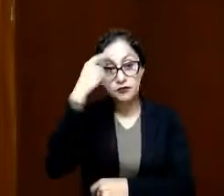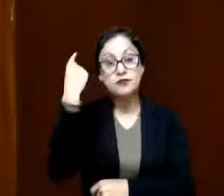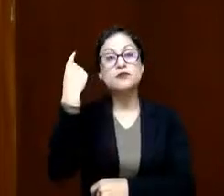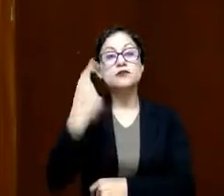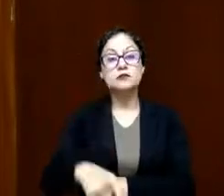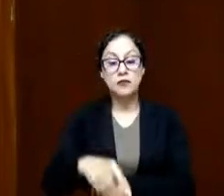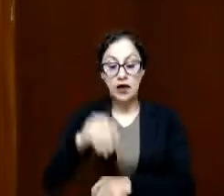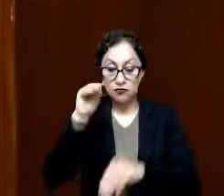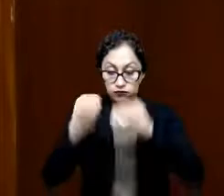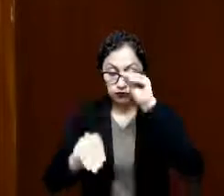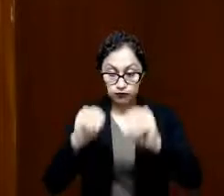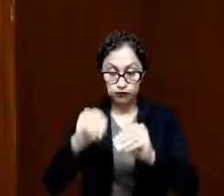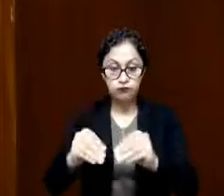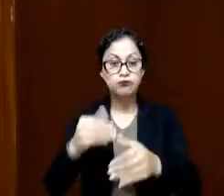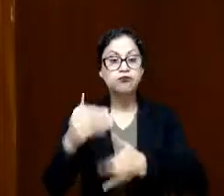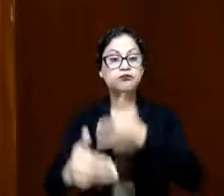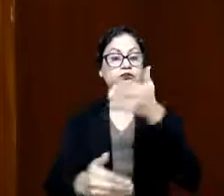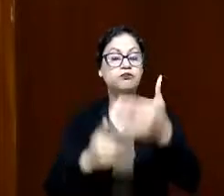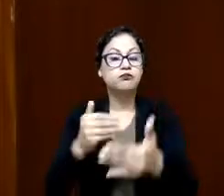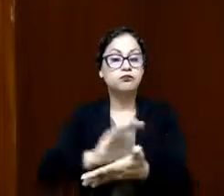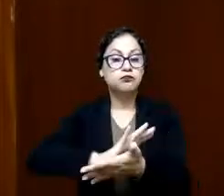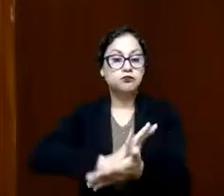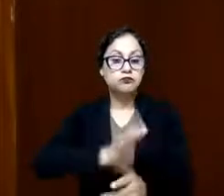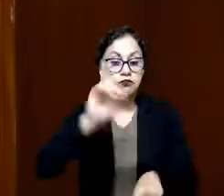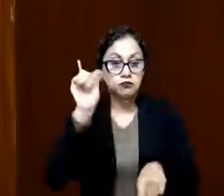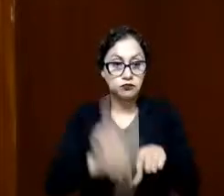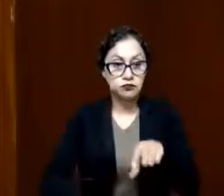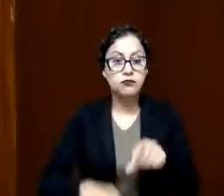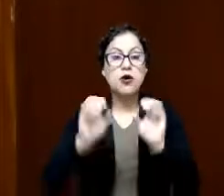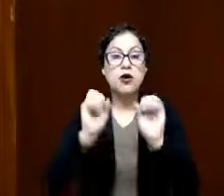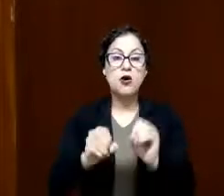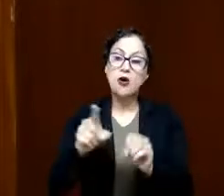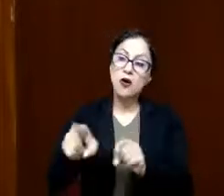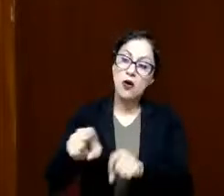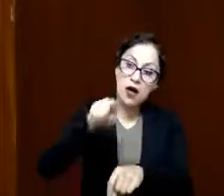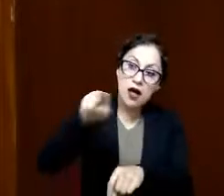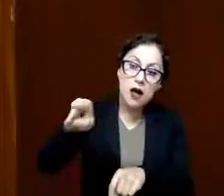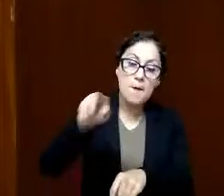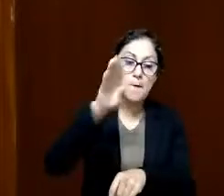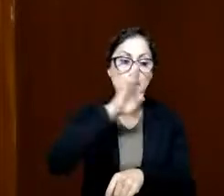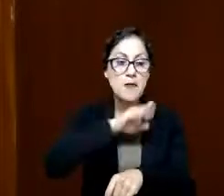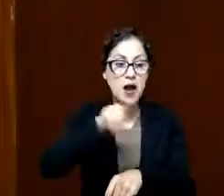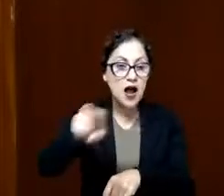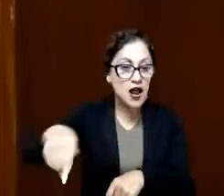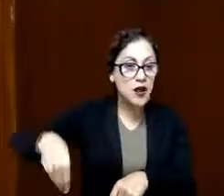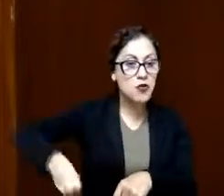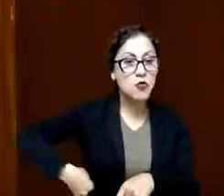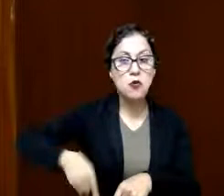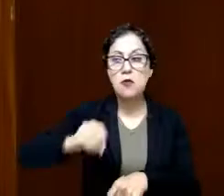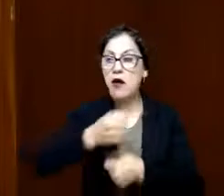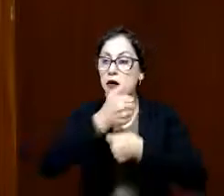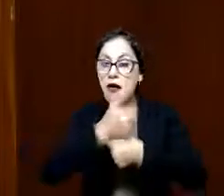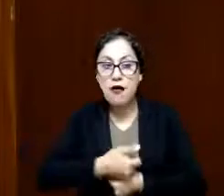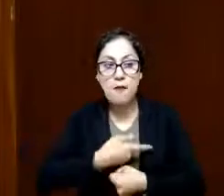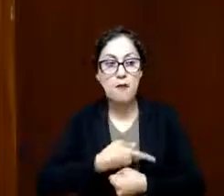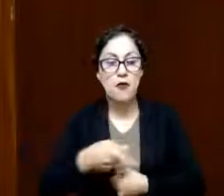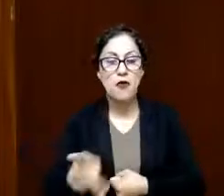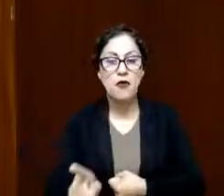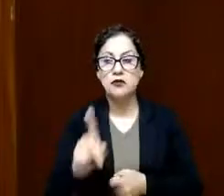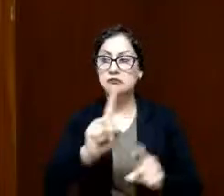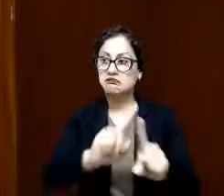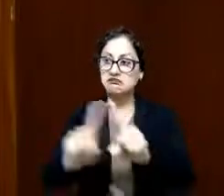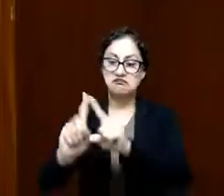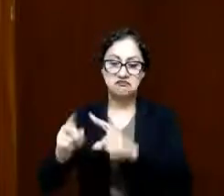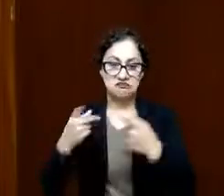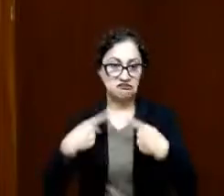sin discriminación y evitar la revictimización o la criminalización de las víctimas directas o indirectas. Desde